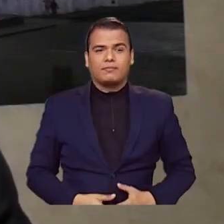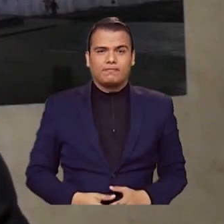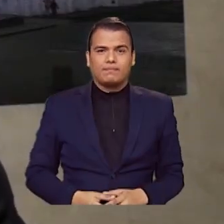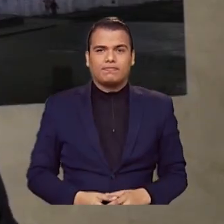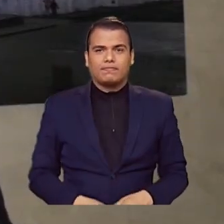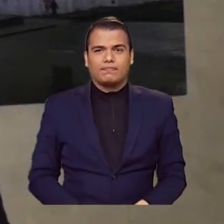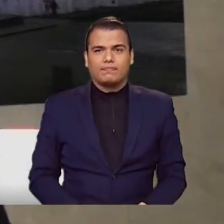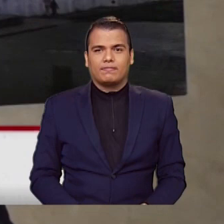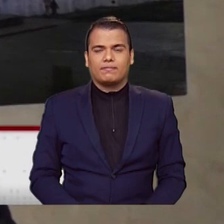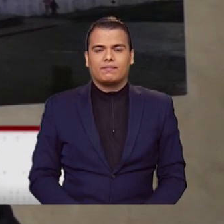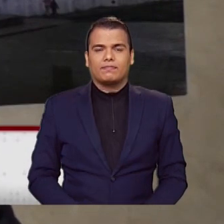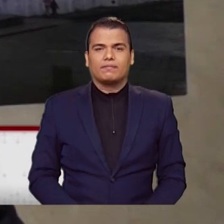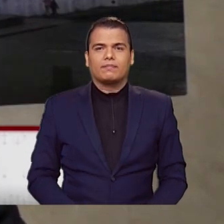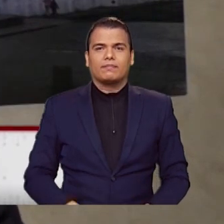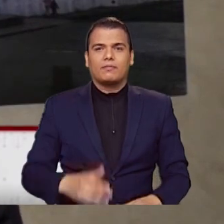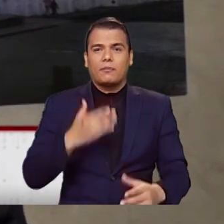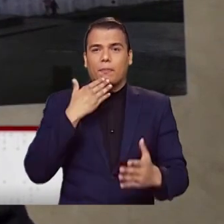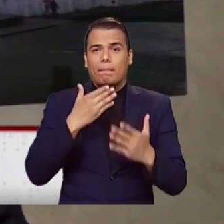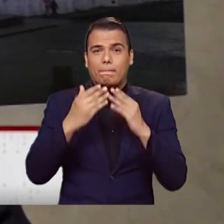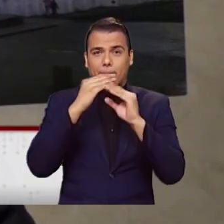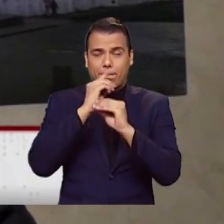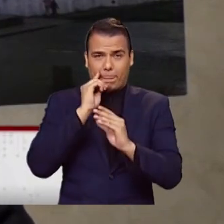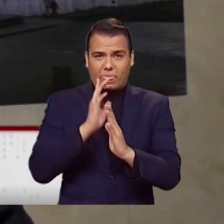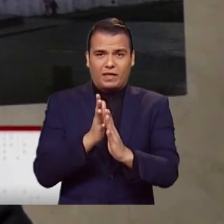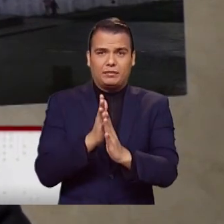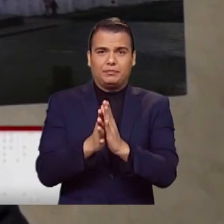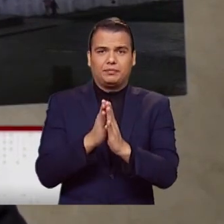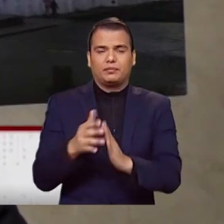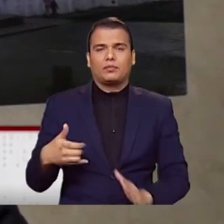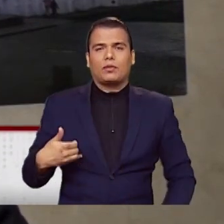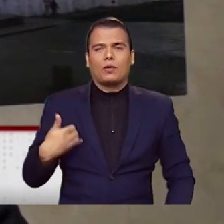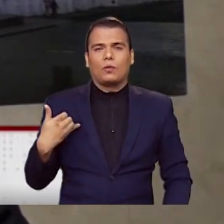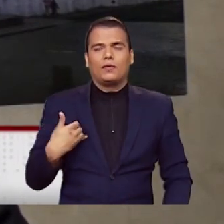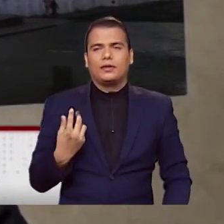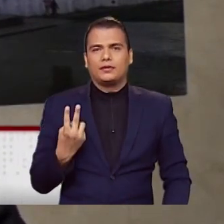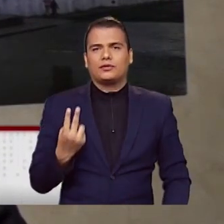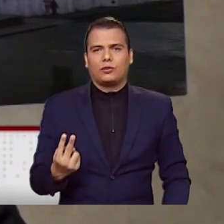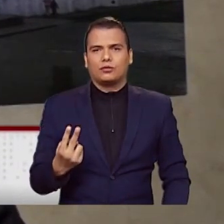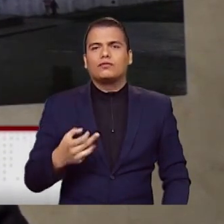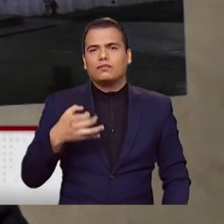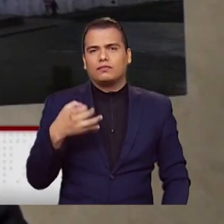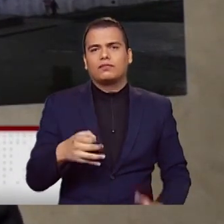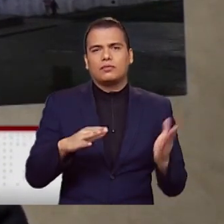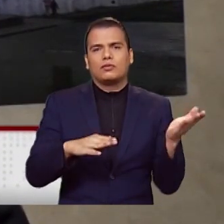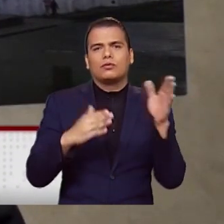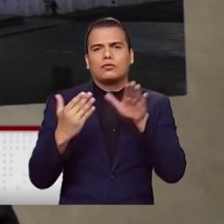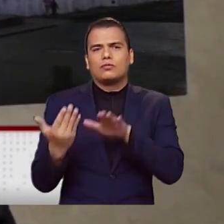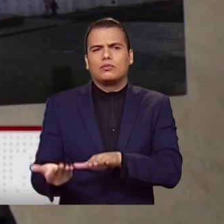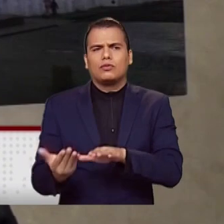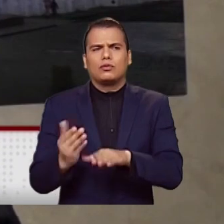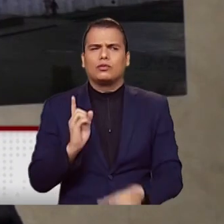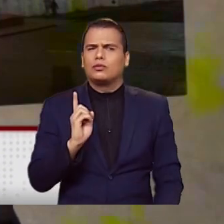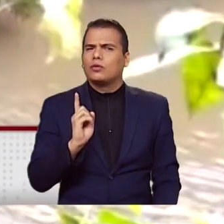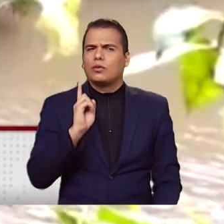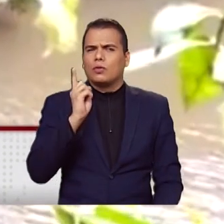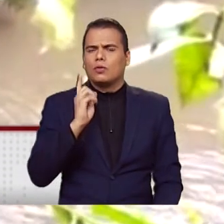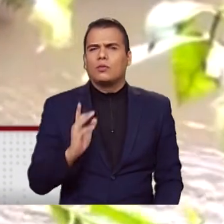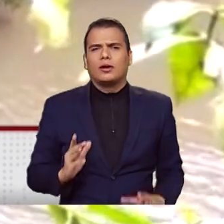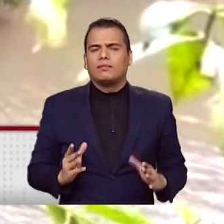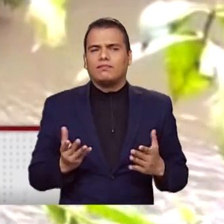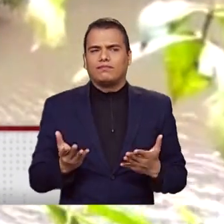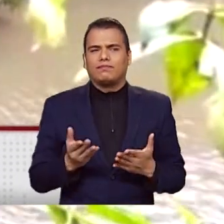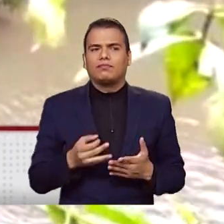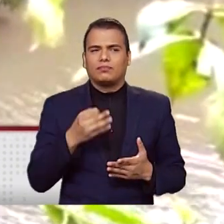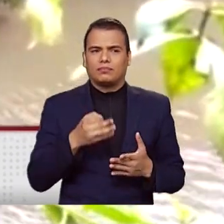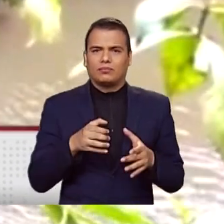Muchas gracias, buenas noches. Son dos menores de edad los que perdieron la vida cuando se encontraban junto